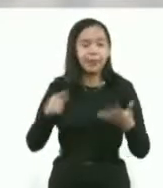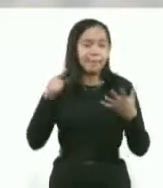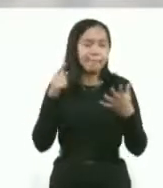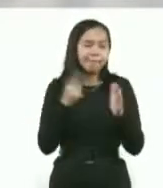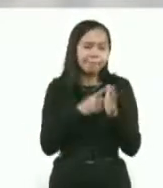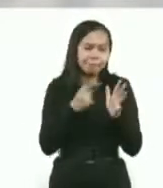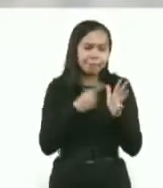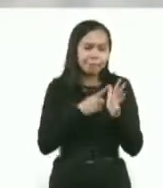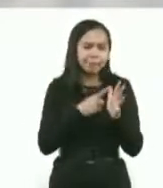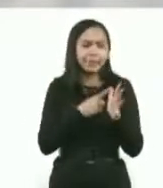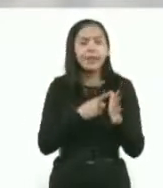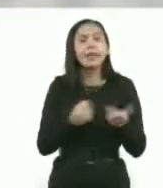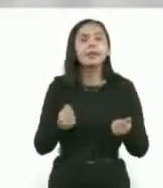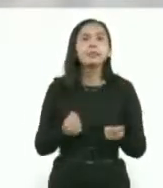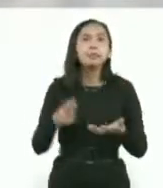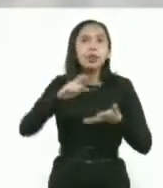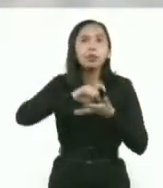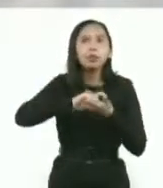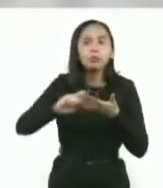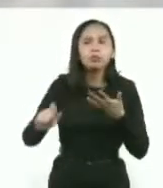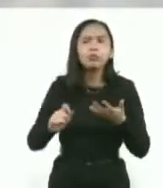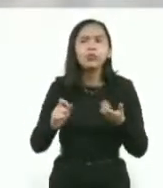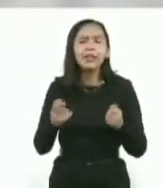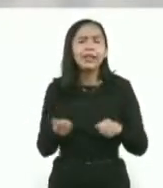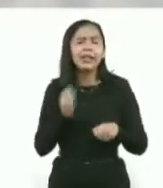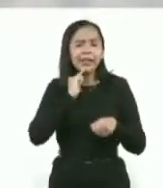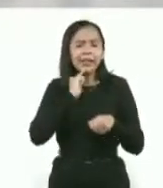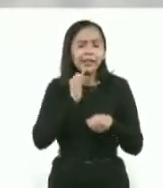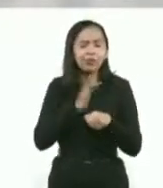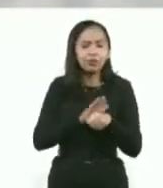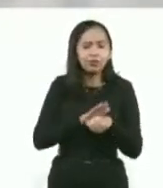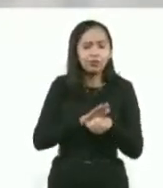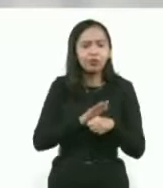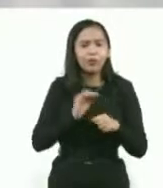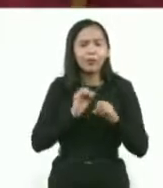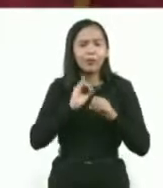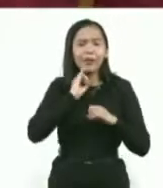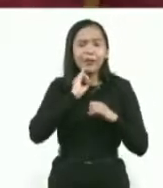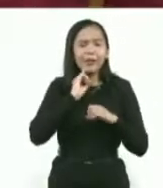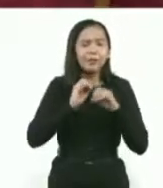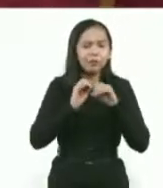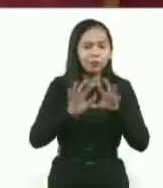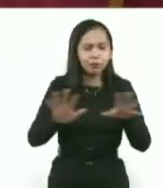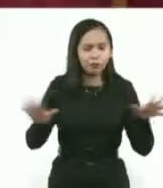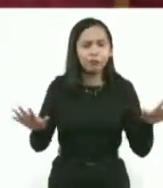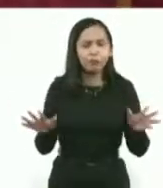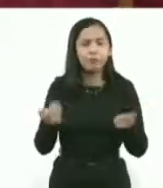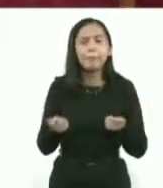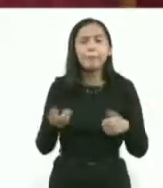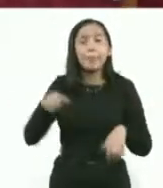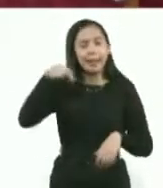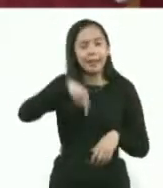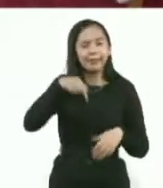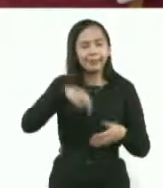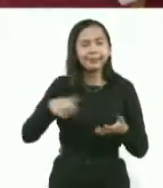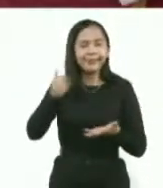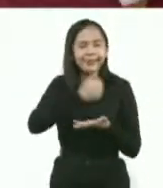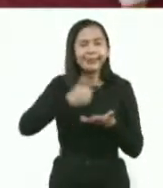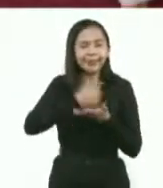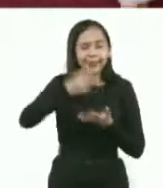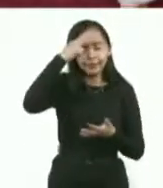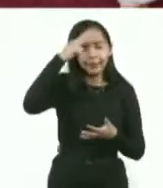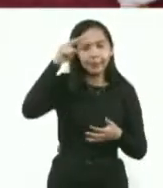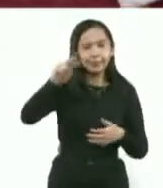un consumo informado, que es lo que estamos haciendo hoy aquí en el gobierno de la Ciudad de México,